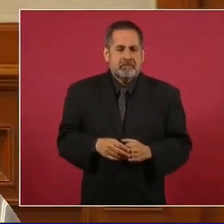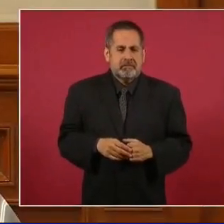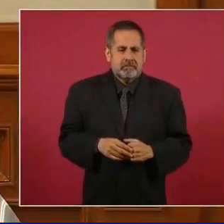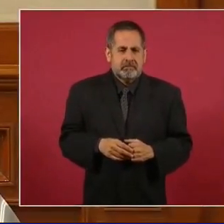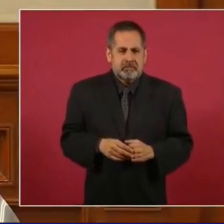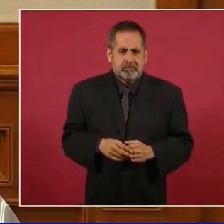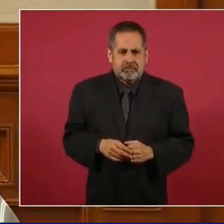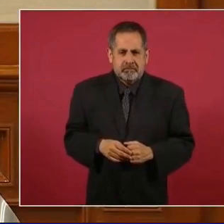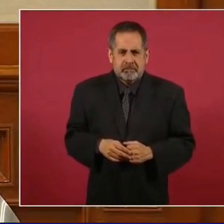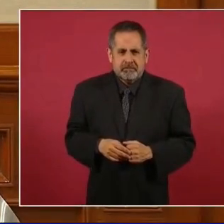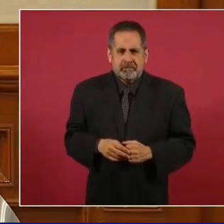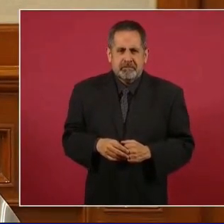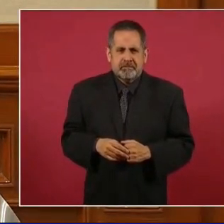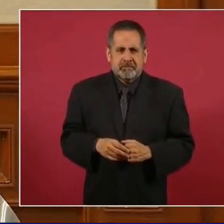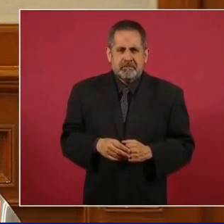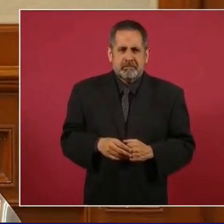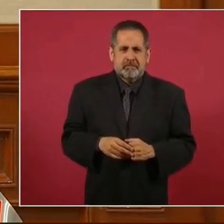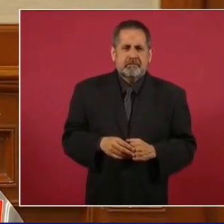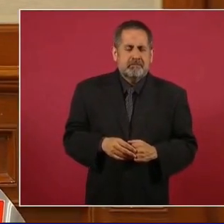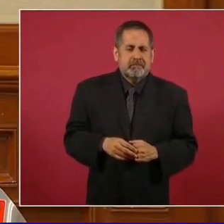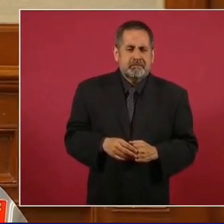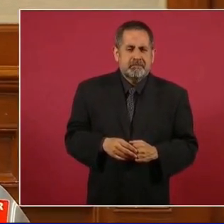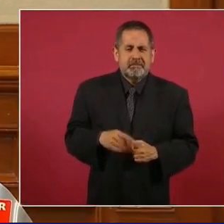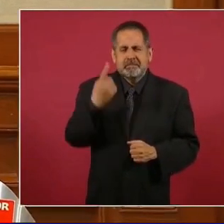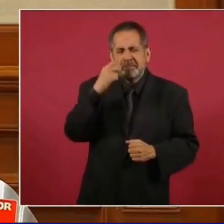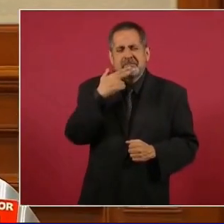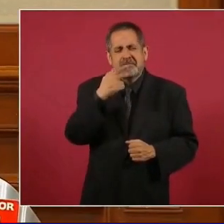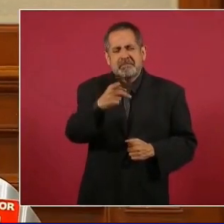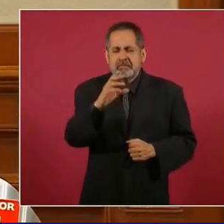¿Pero esa para qué es?